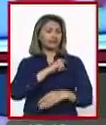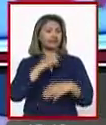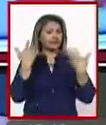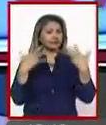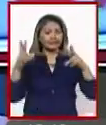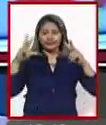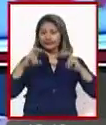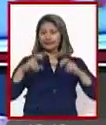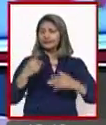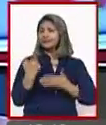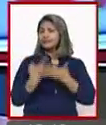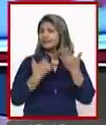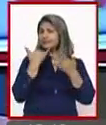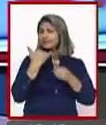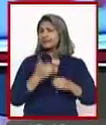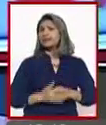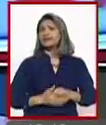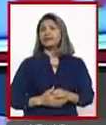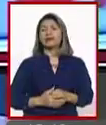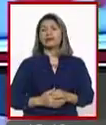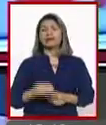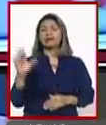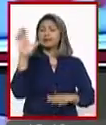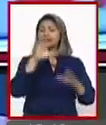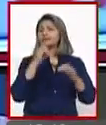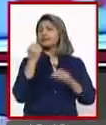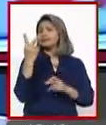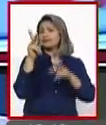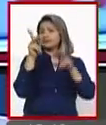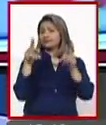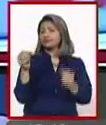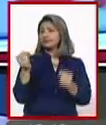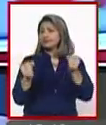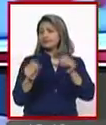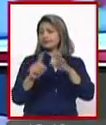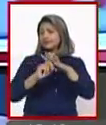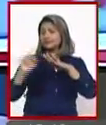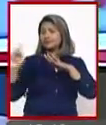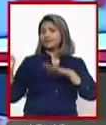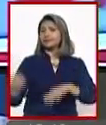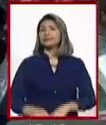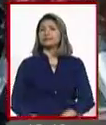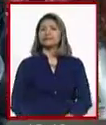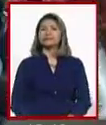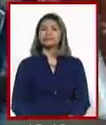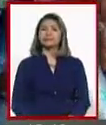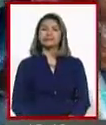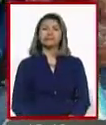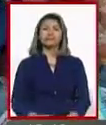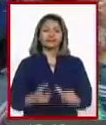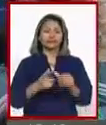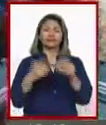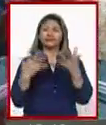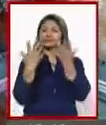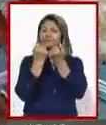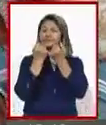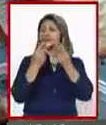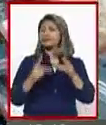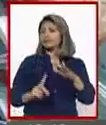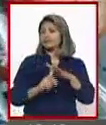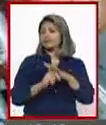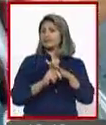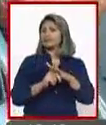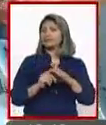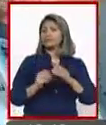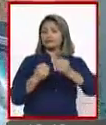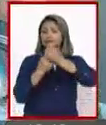encuentra investigando acerca de estos accidentes y busca a dos conductores que se encuentran prófugos. El primer accidente se suscitó este fin de semana